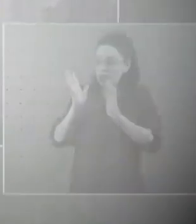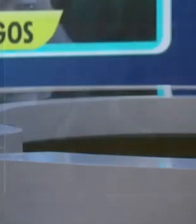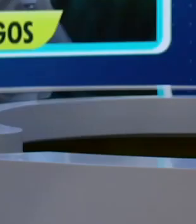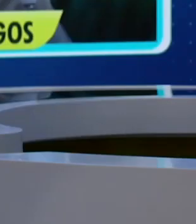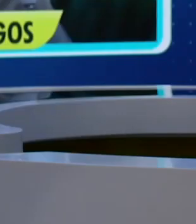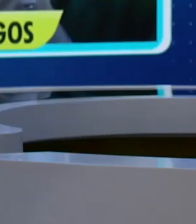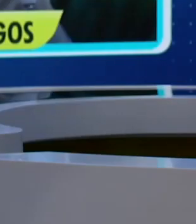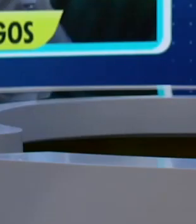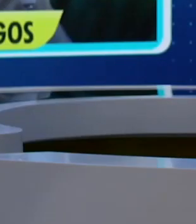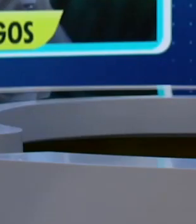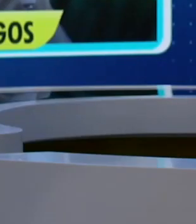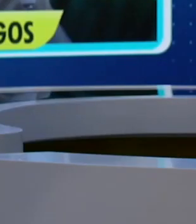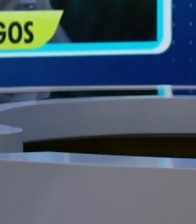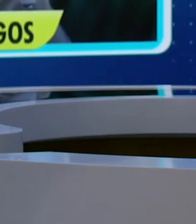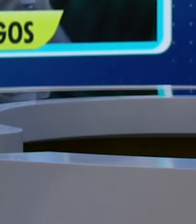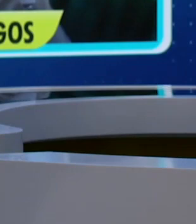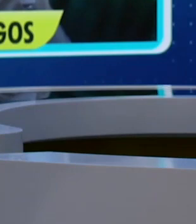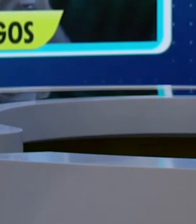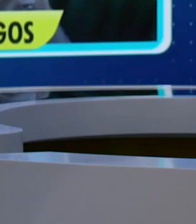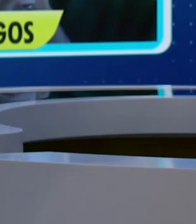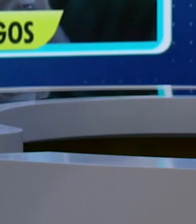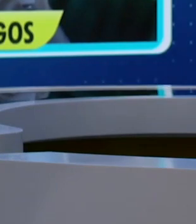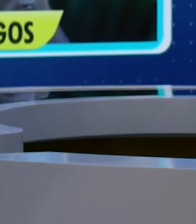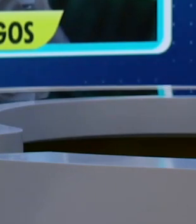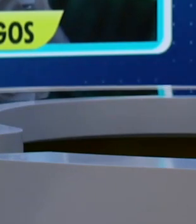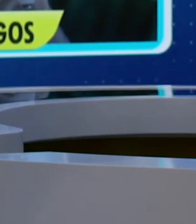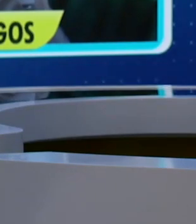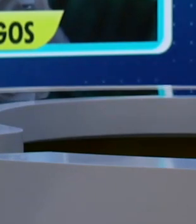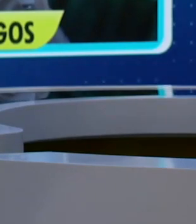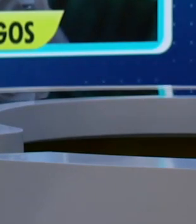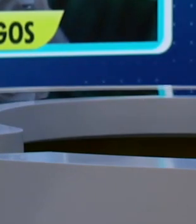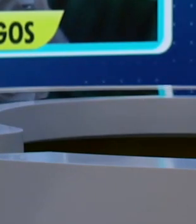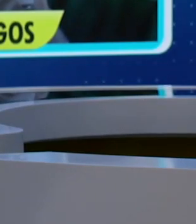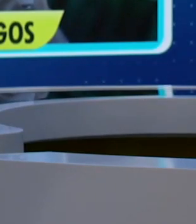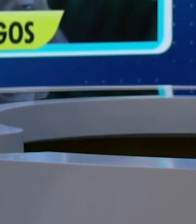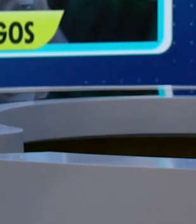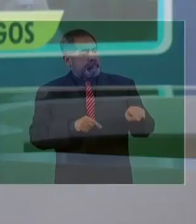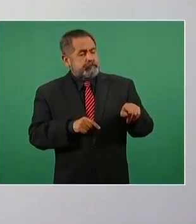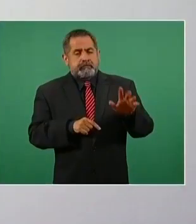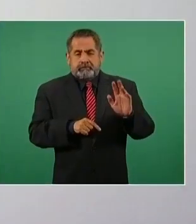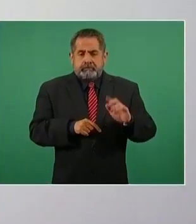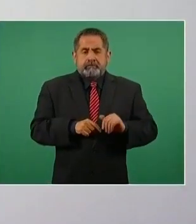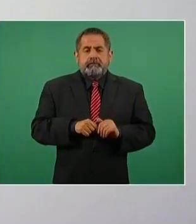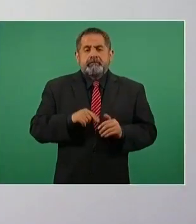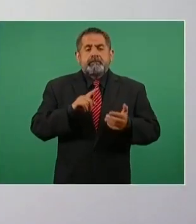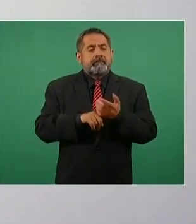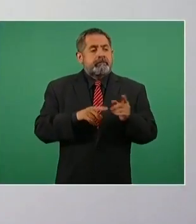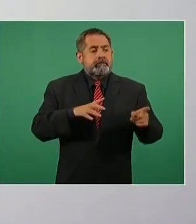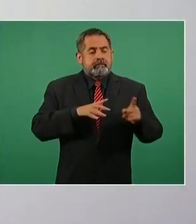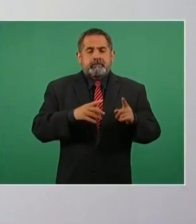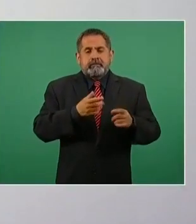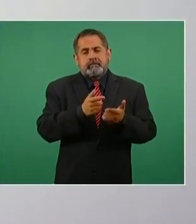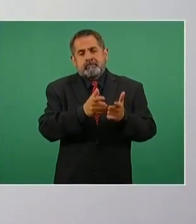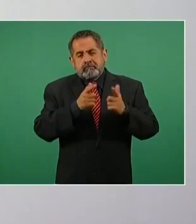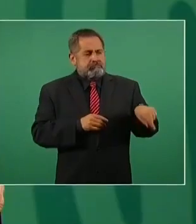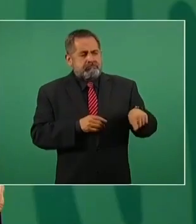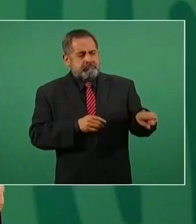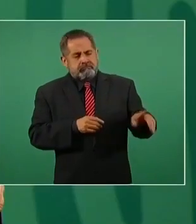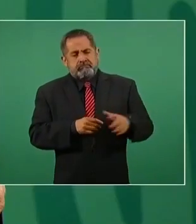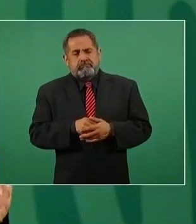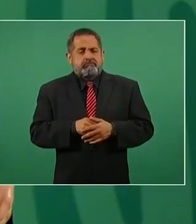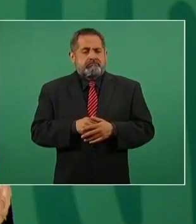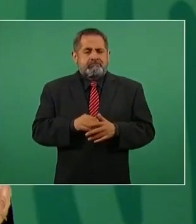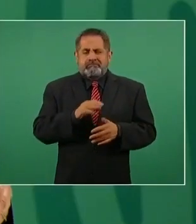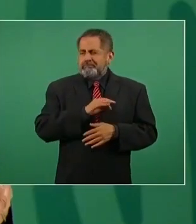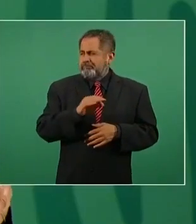El presidente López Obrador aseguró que las vacunas anti-COVID que se aplican en México no representan ningún riesgo para la salud de la población. Agregó